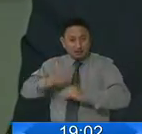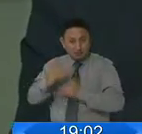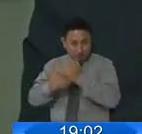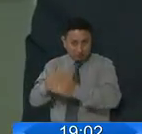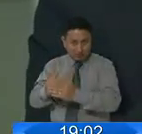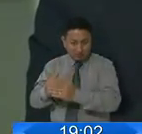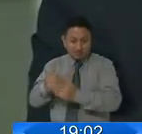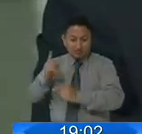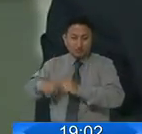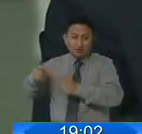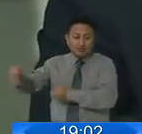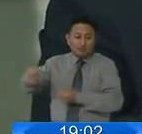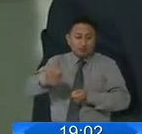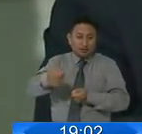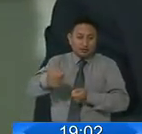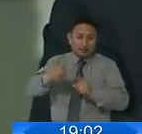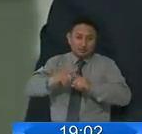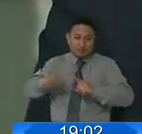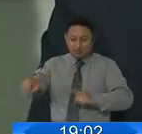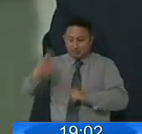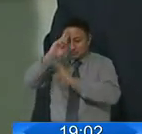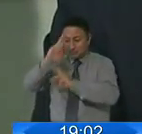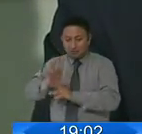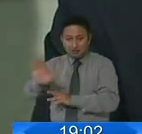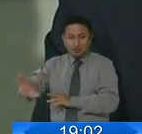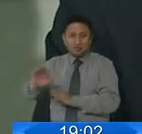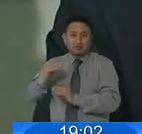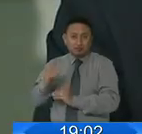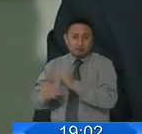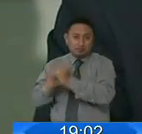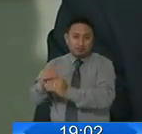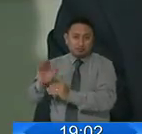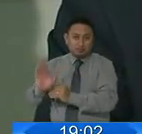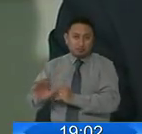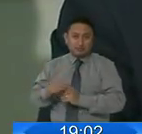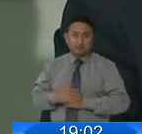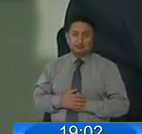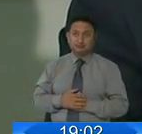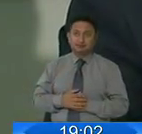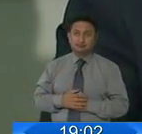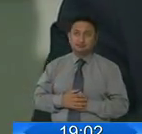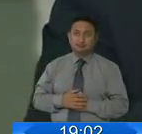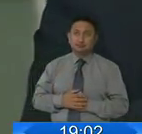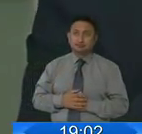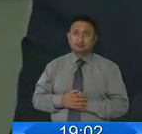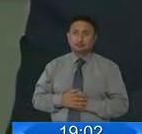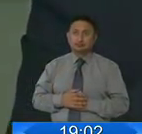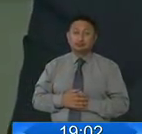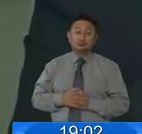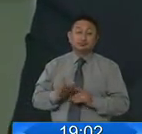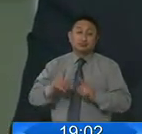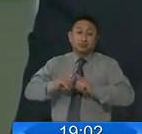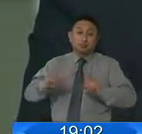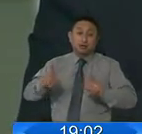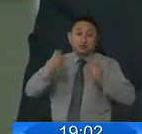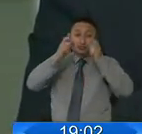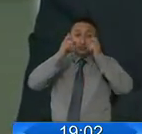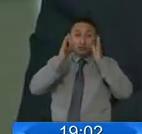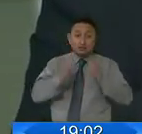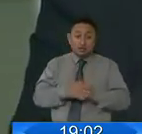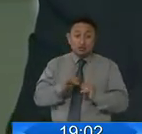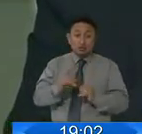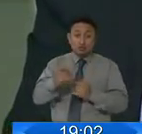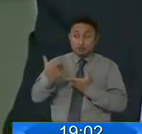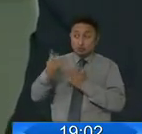que tenían que debemos respetar en ese caso la indagatoria que lleva el fiscal adelante sin embargo el fiscal ya nos adelantó